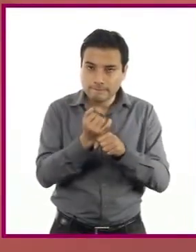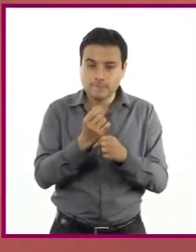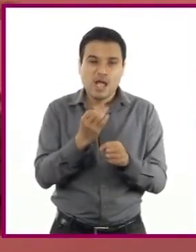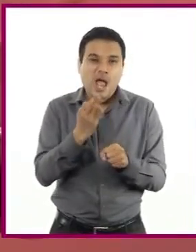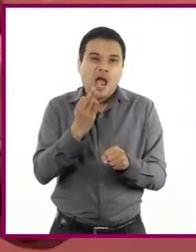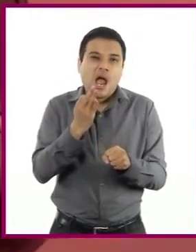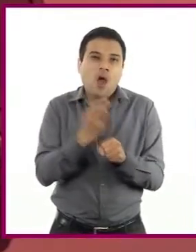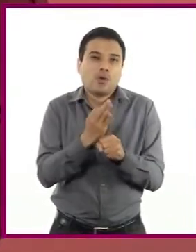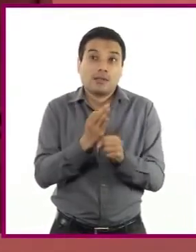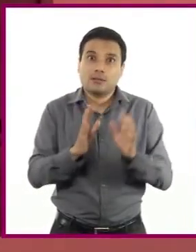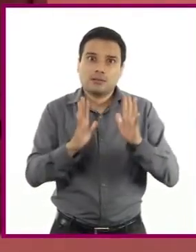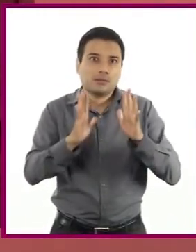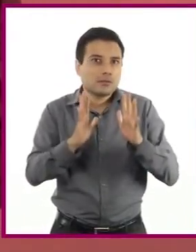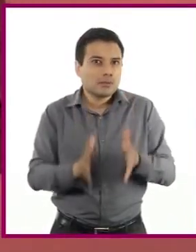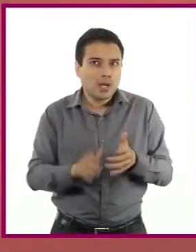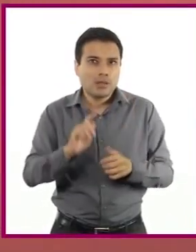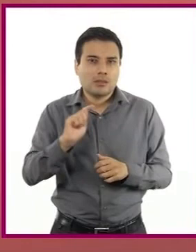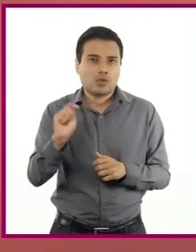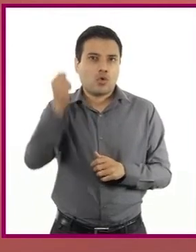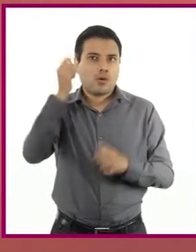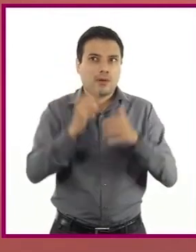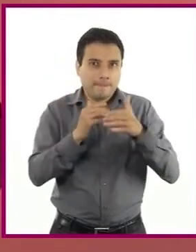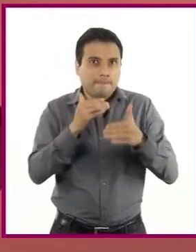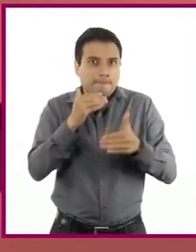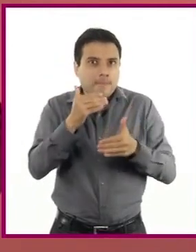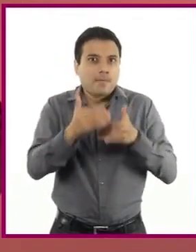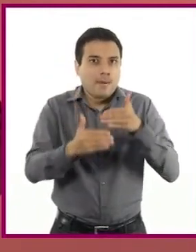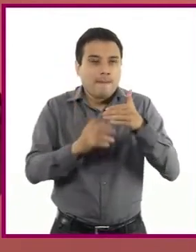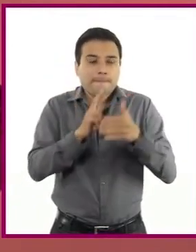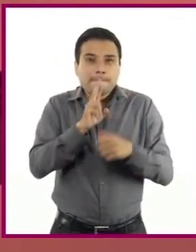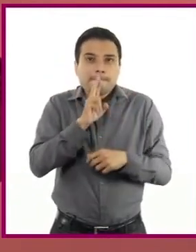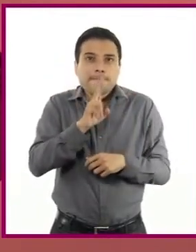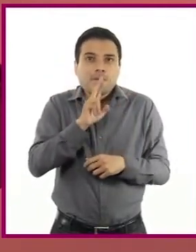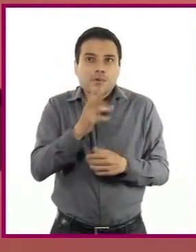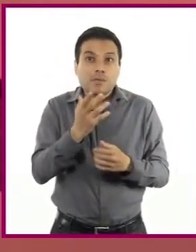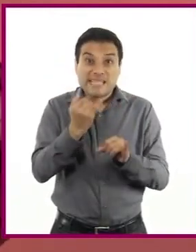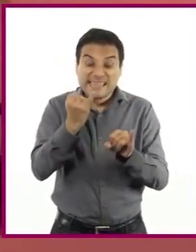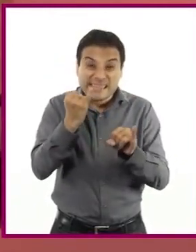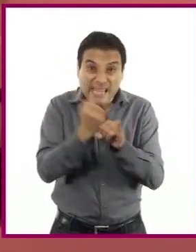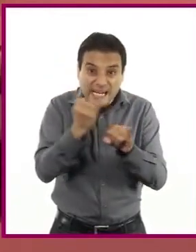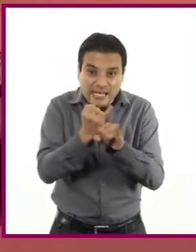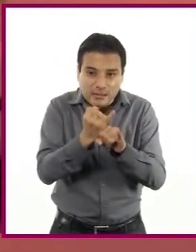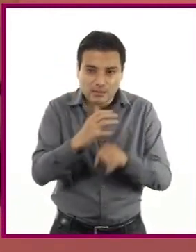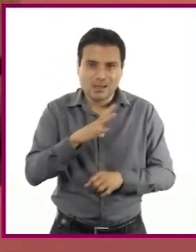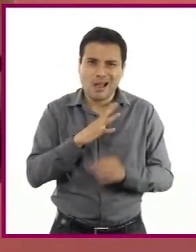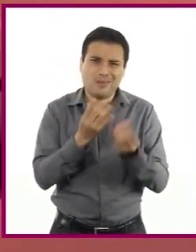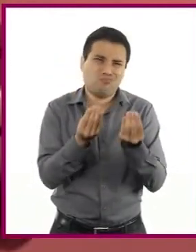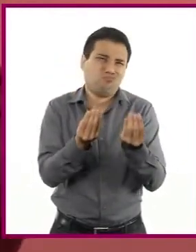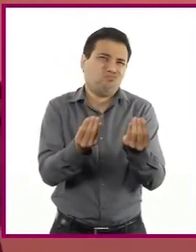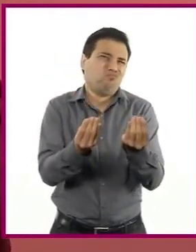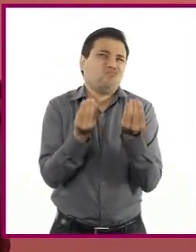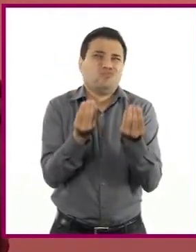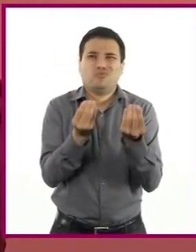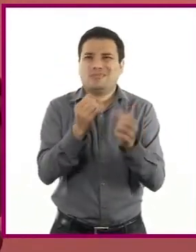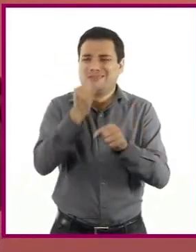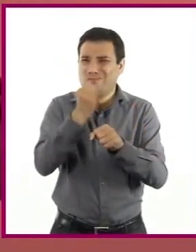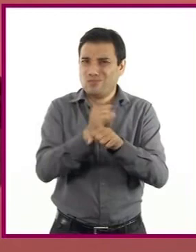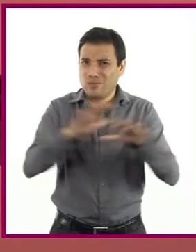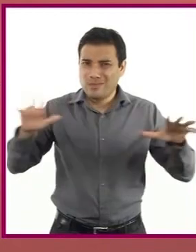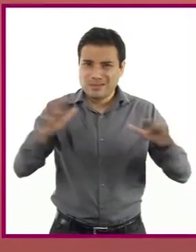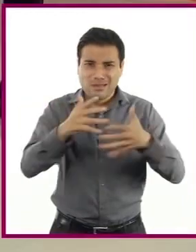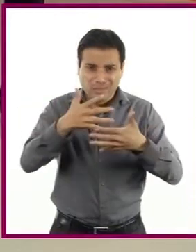del avance acelerado de las herramientas electrónicas, Internet ofrece gran variedad de opciones de consulta.